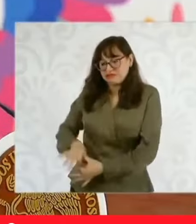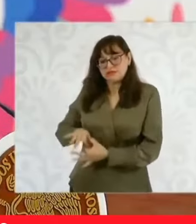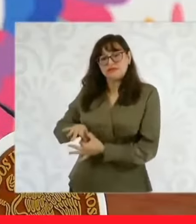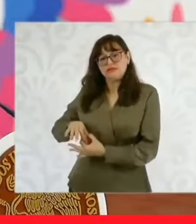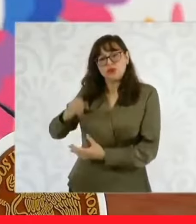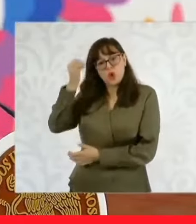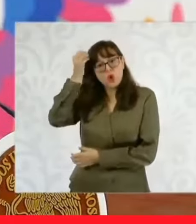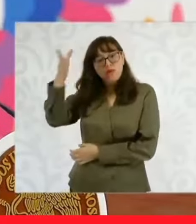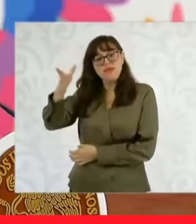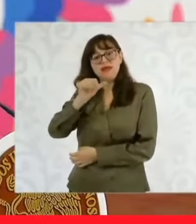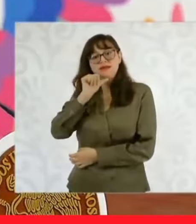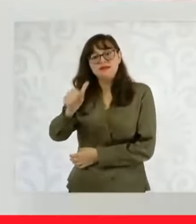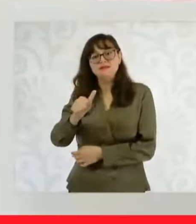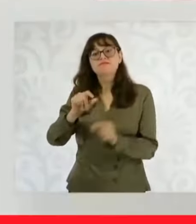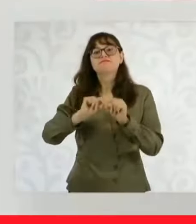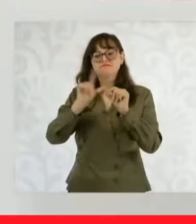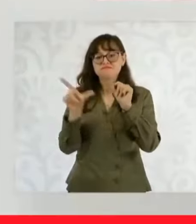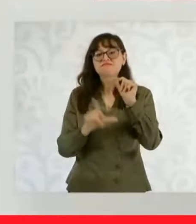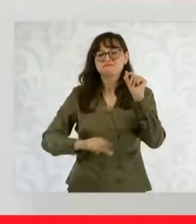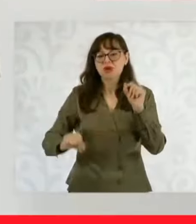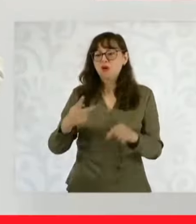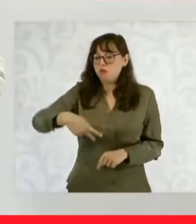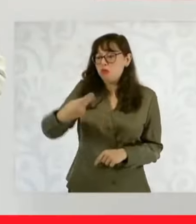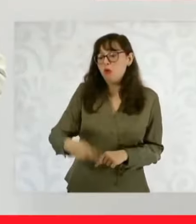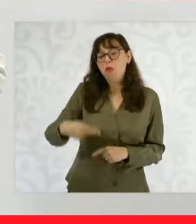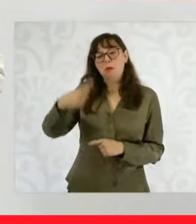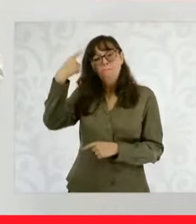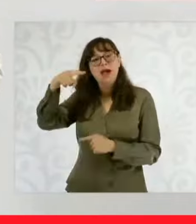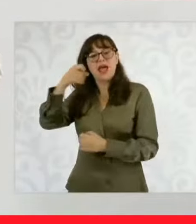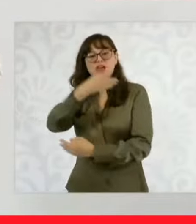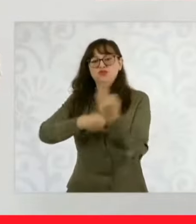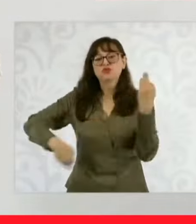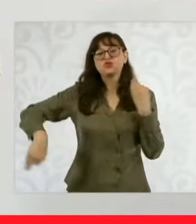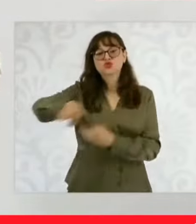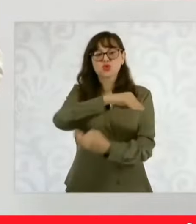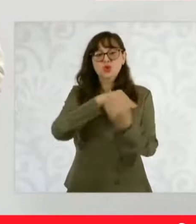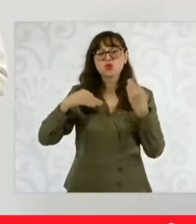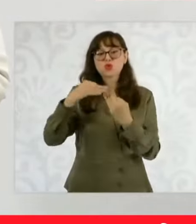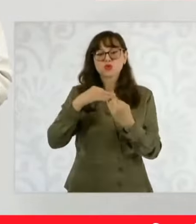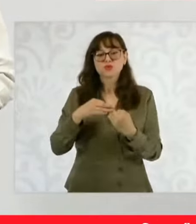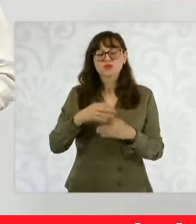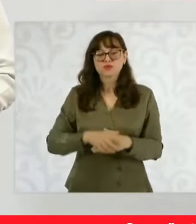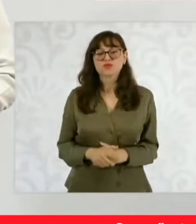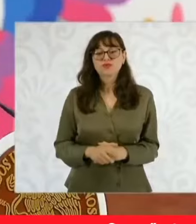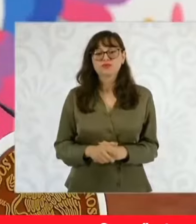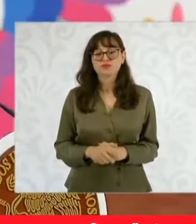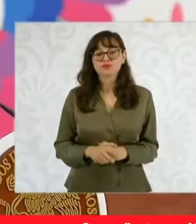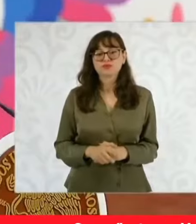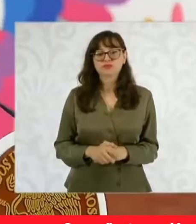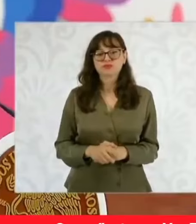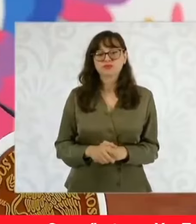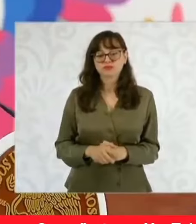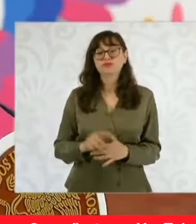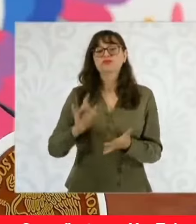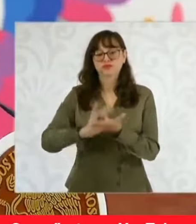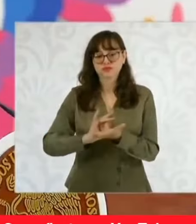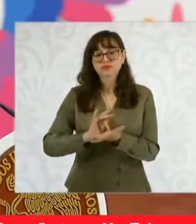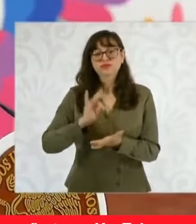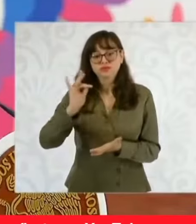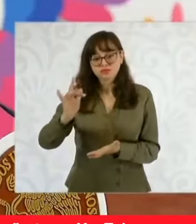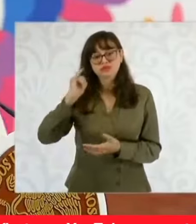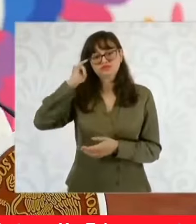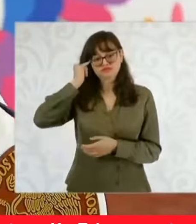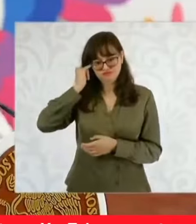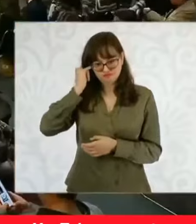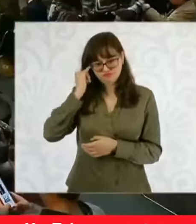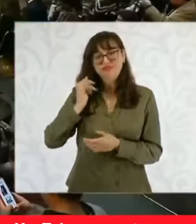este es nuestro México. Es un México para todas y para todos. Lupa Xtacanistli, gracias, en la